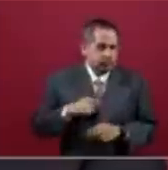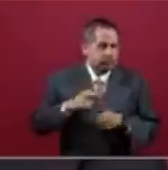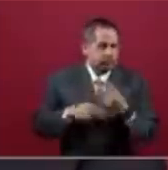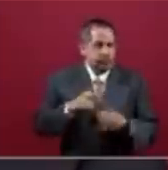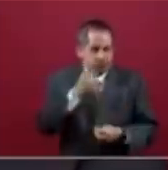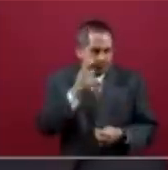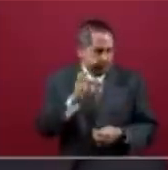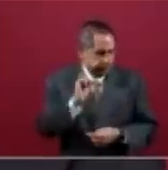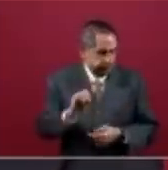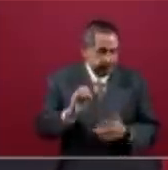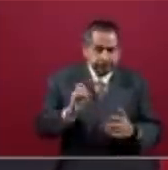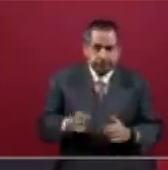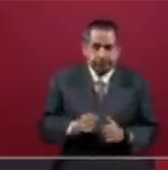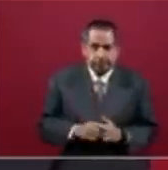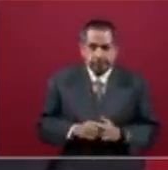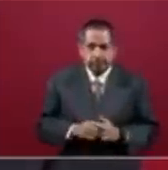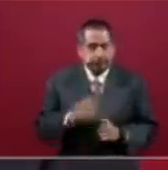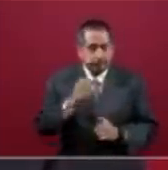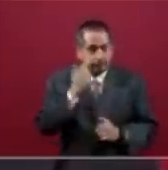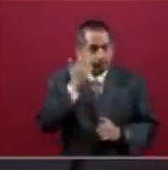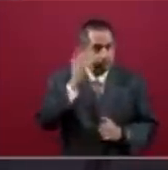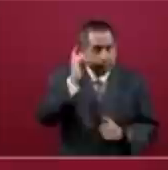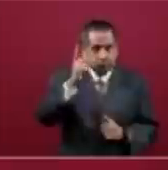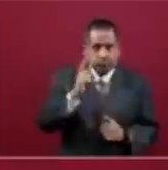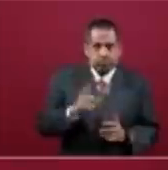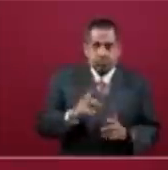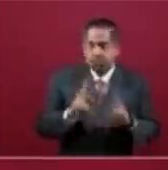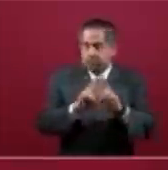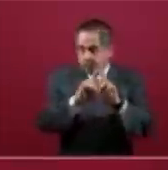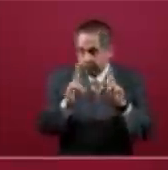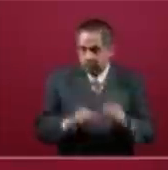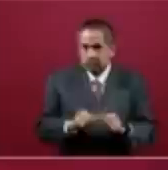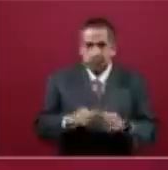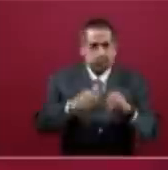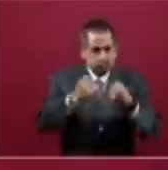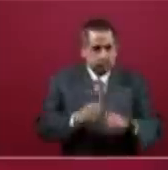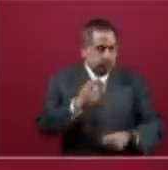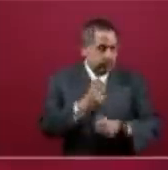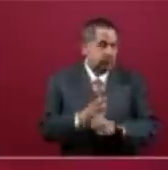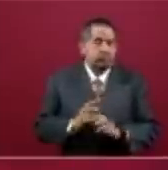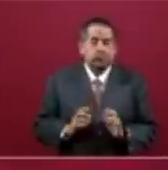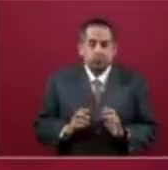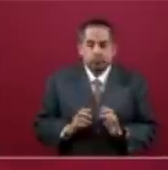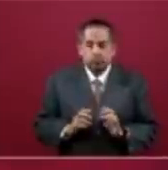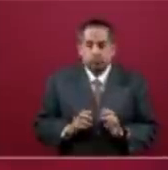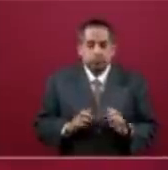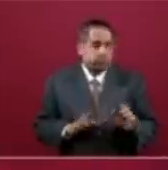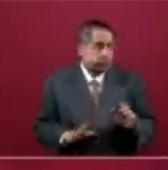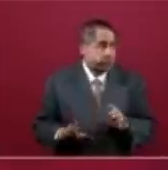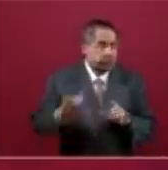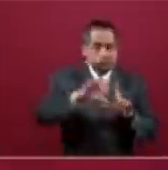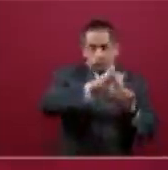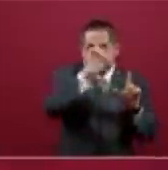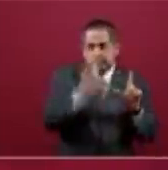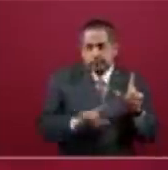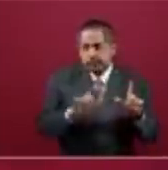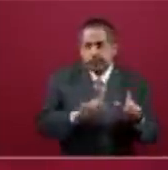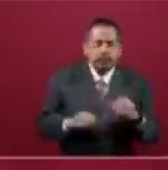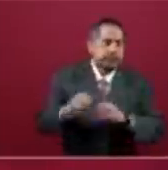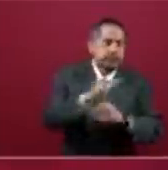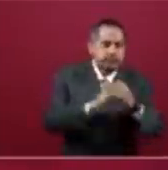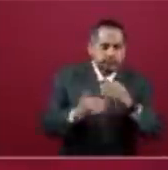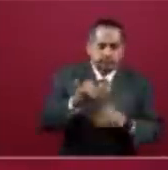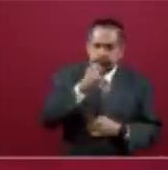decirles es que queremos que haya paz, que haya seguridad en todo el país y en la Ciudad de